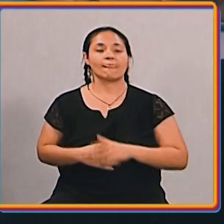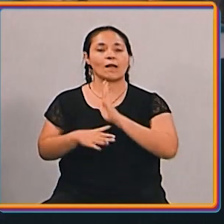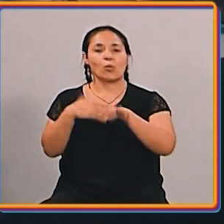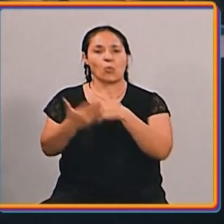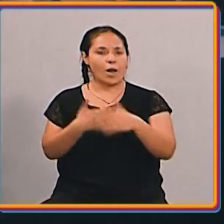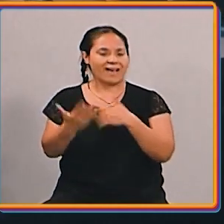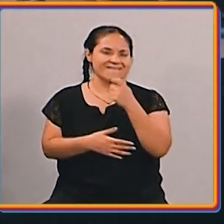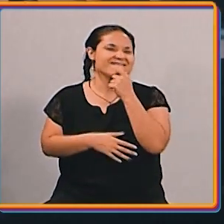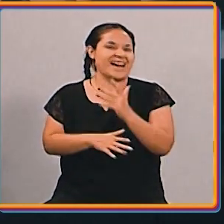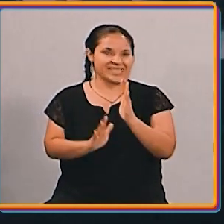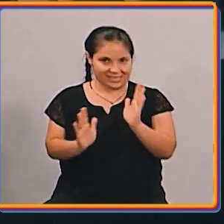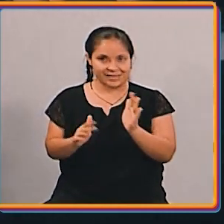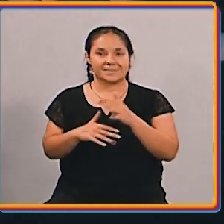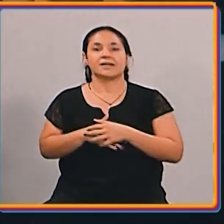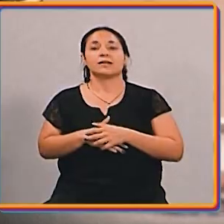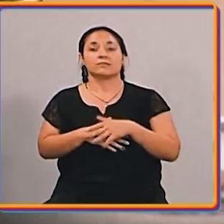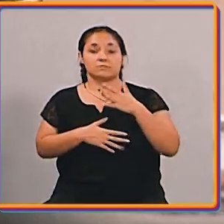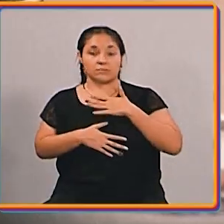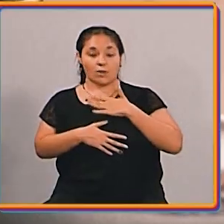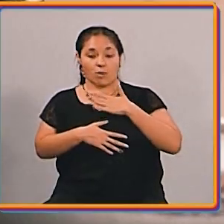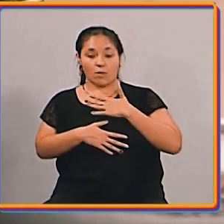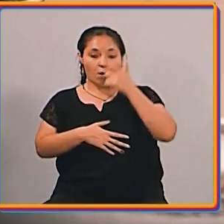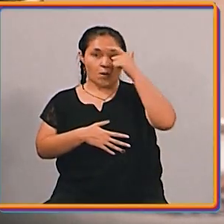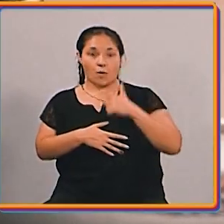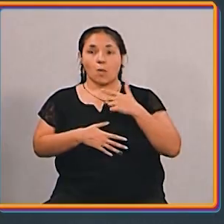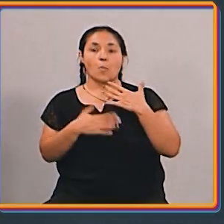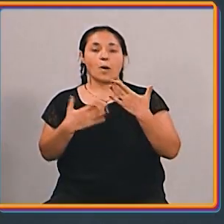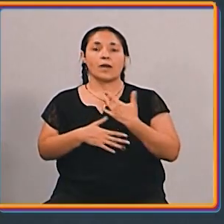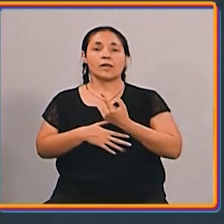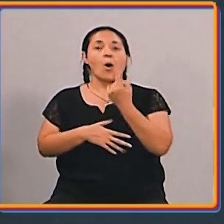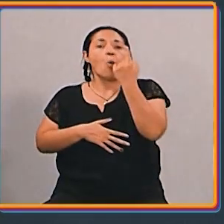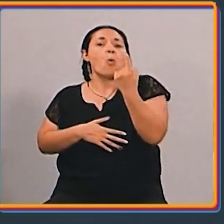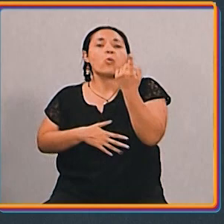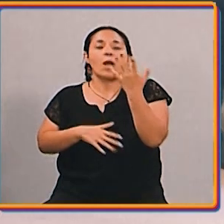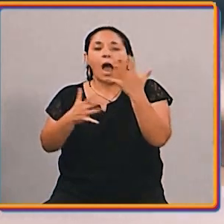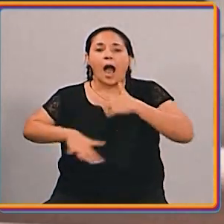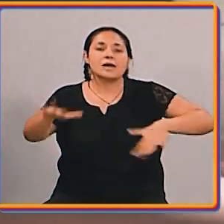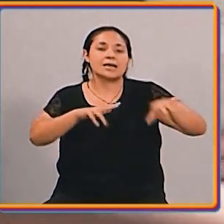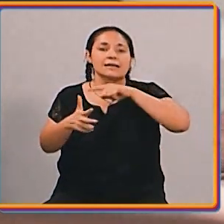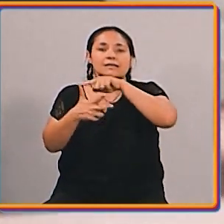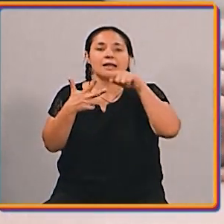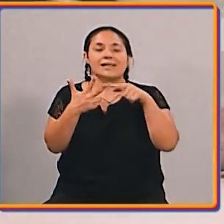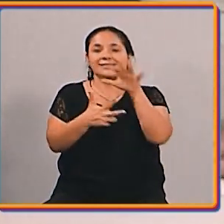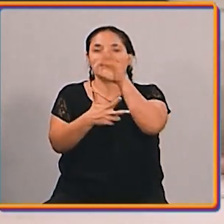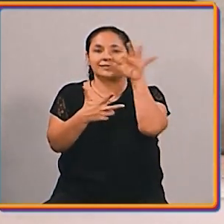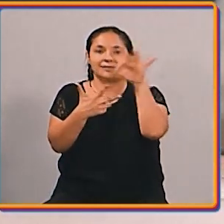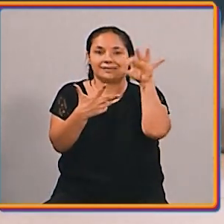La mecánica del juego es muy sencilla. En nuestro turno podremos realizar solo una de 3 acciones posibles.